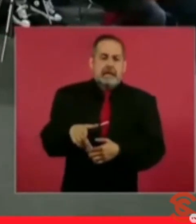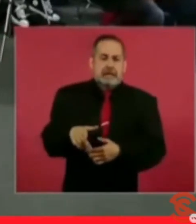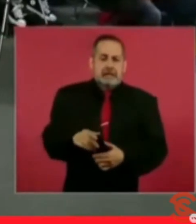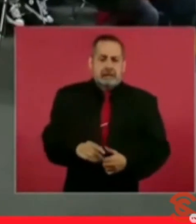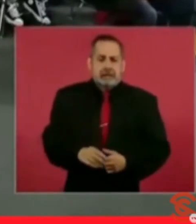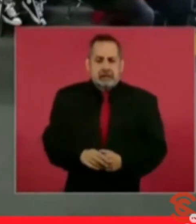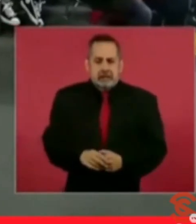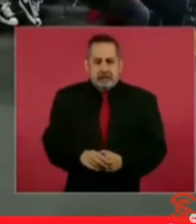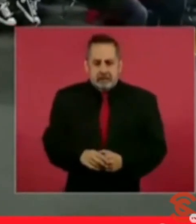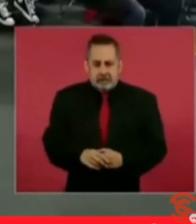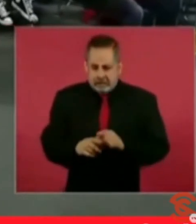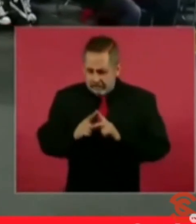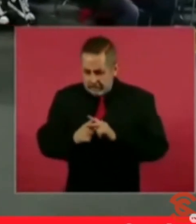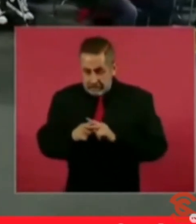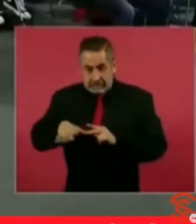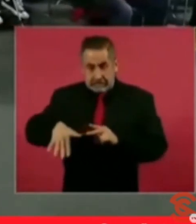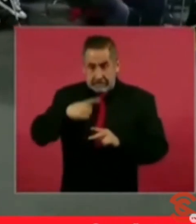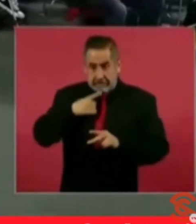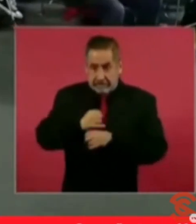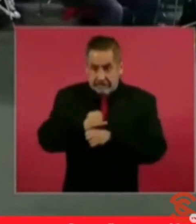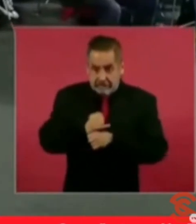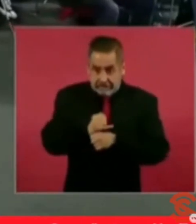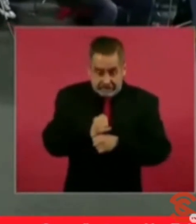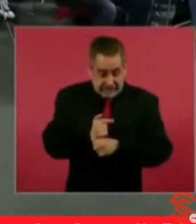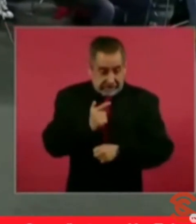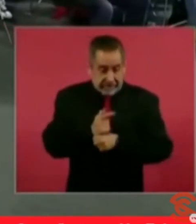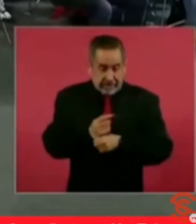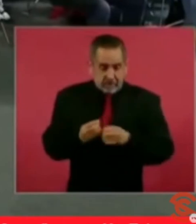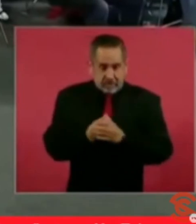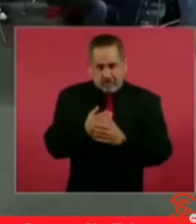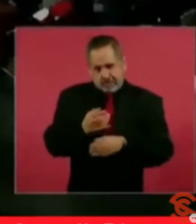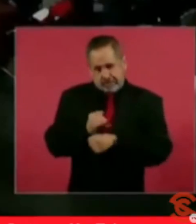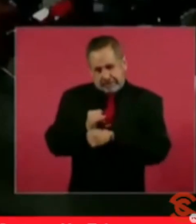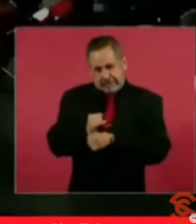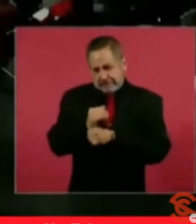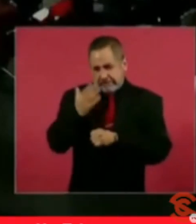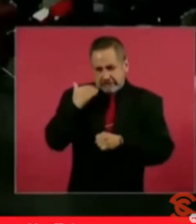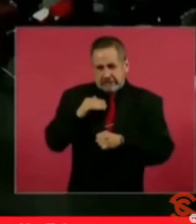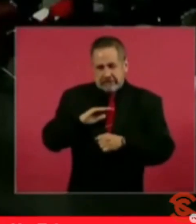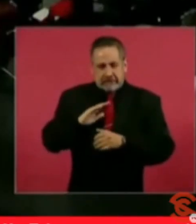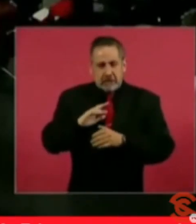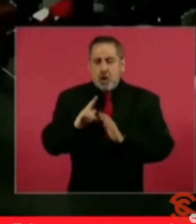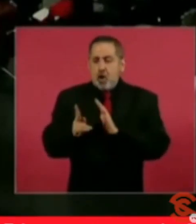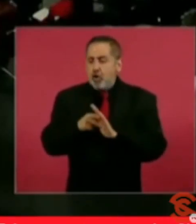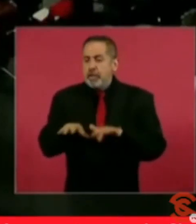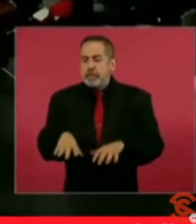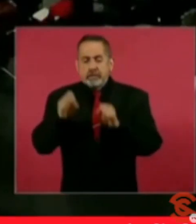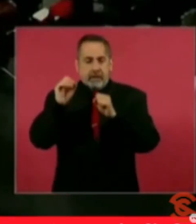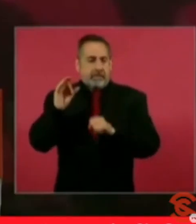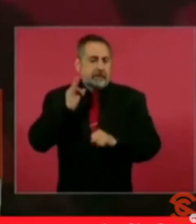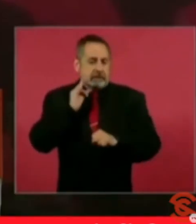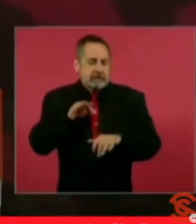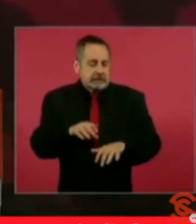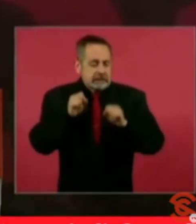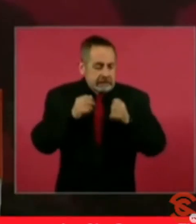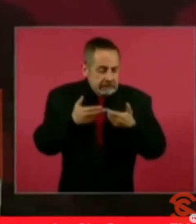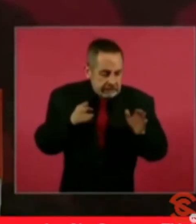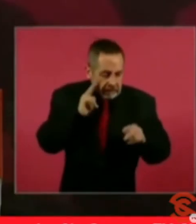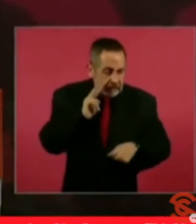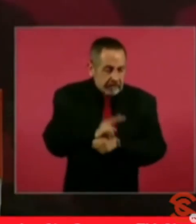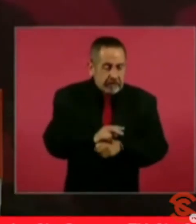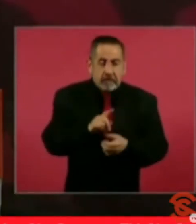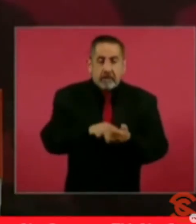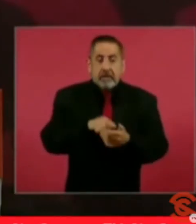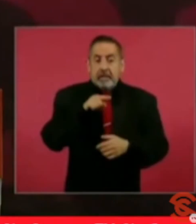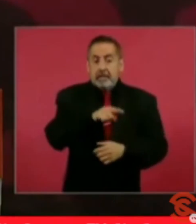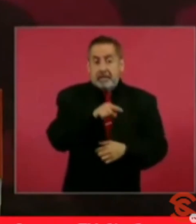Y de acuerdo a esta investigación nueva, no nueva, sino que retoma la Fiscalía, él va